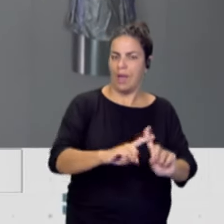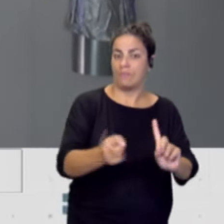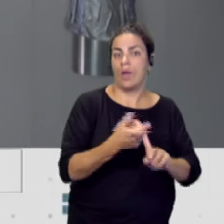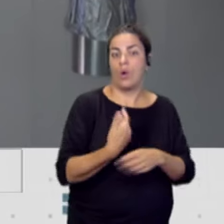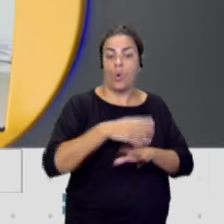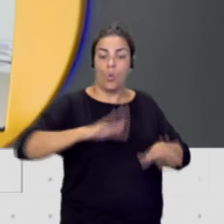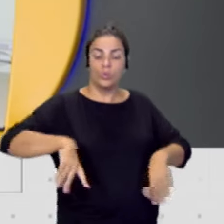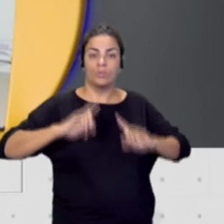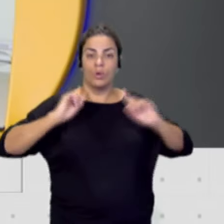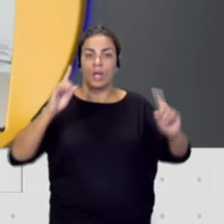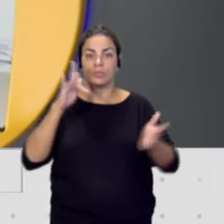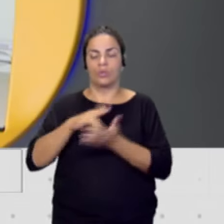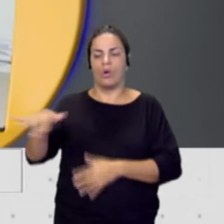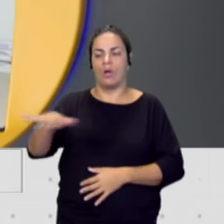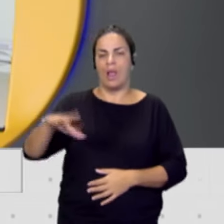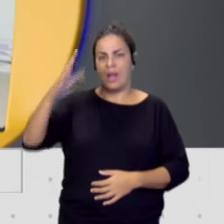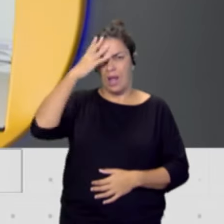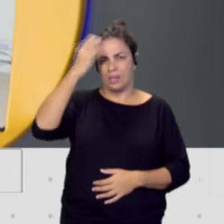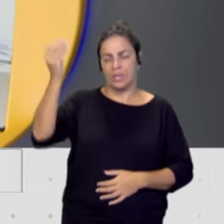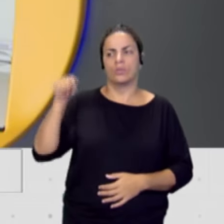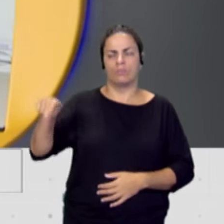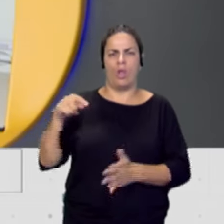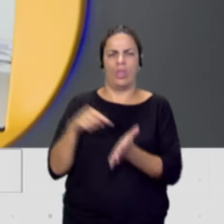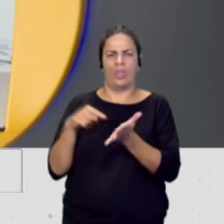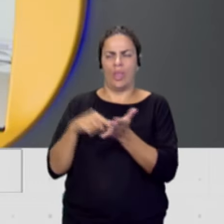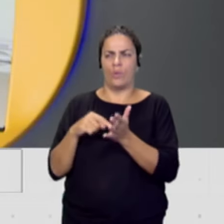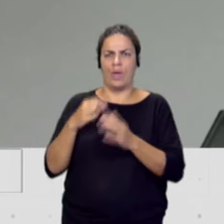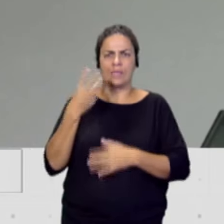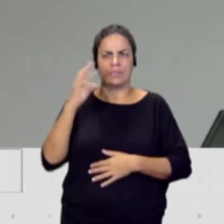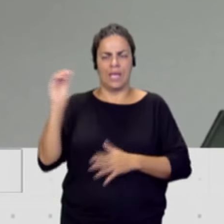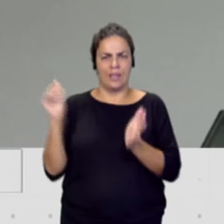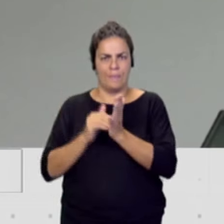de Lanzarote, esas deudas de más de 30.000 euros.